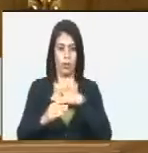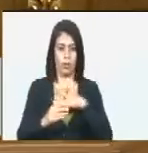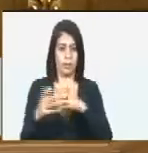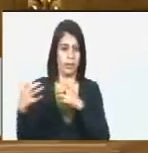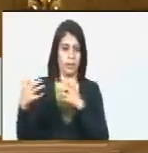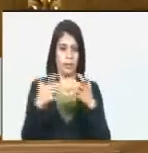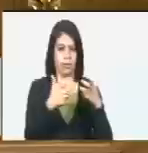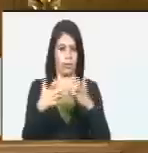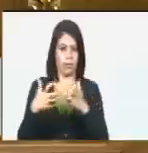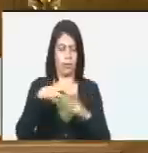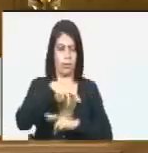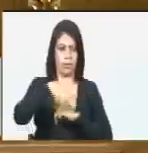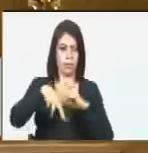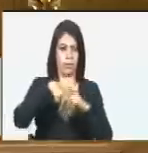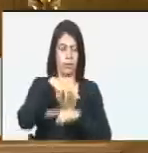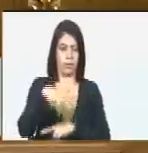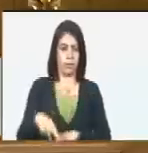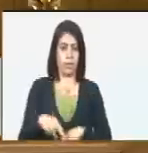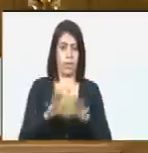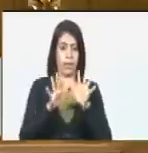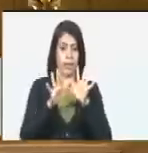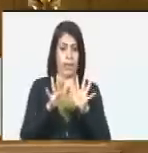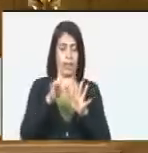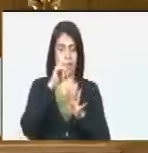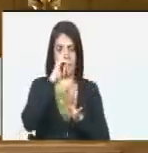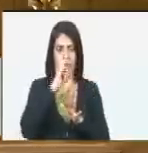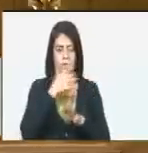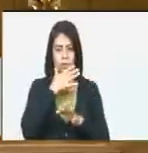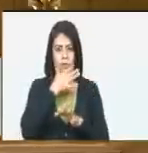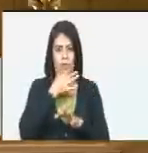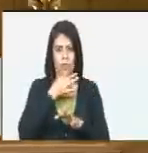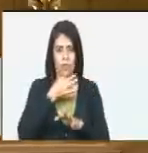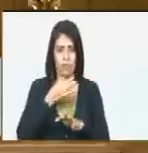que en 10 años de pasividad y calma.